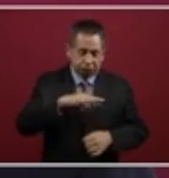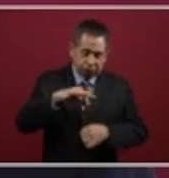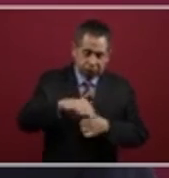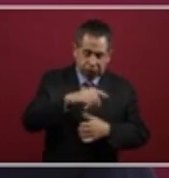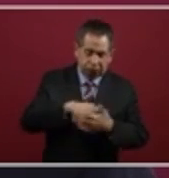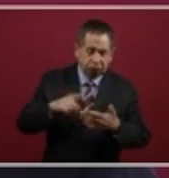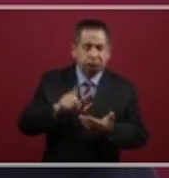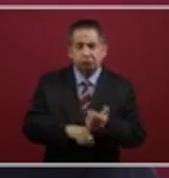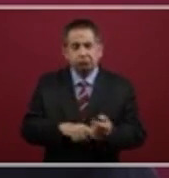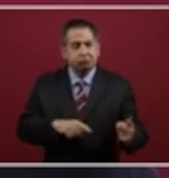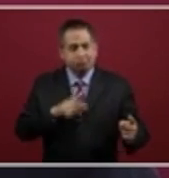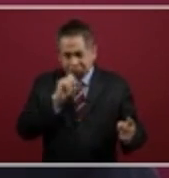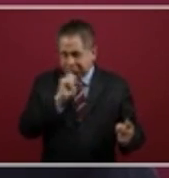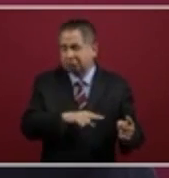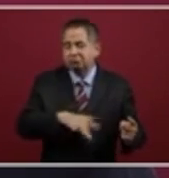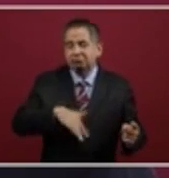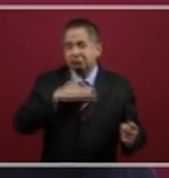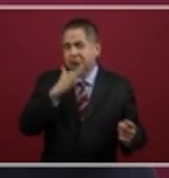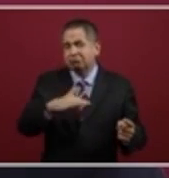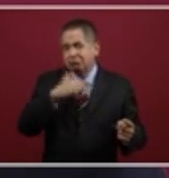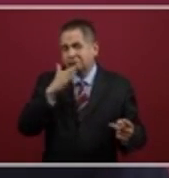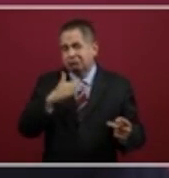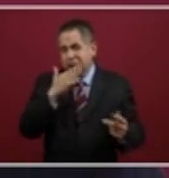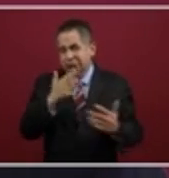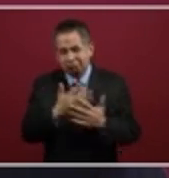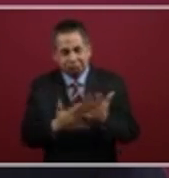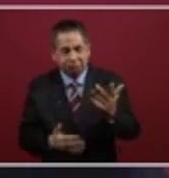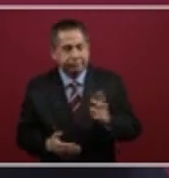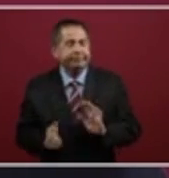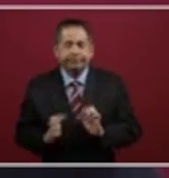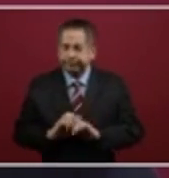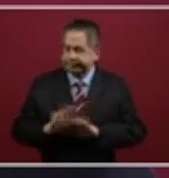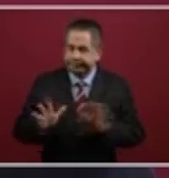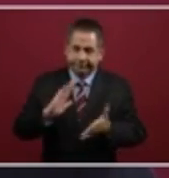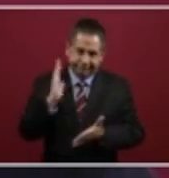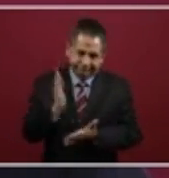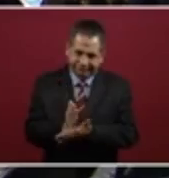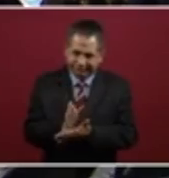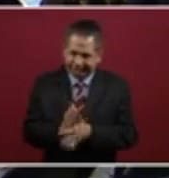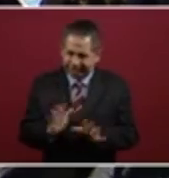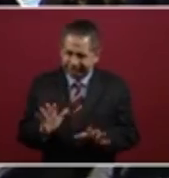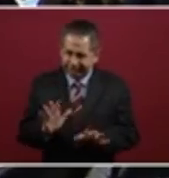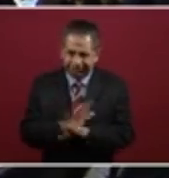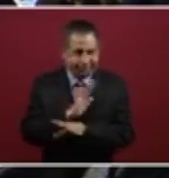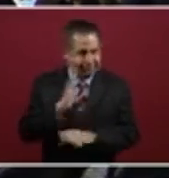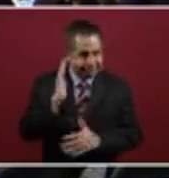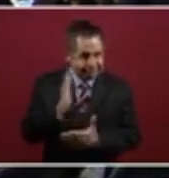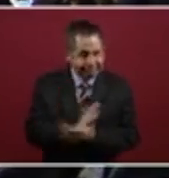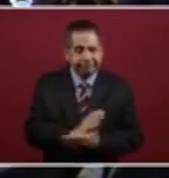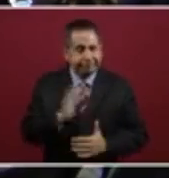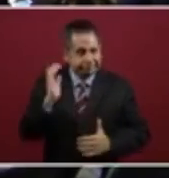había fraude. Entonces, todo eso tiene que terminarse para que